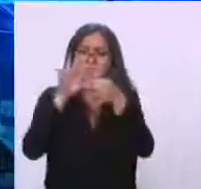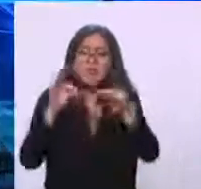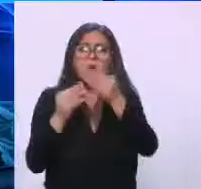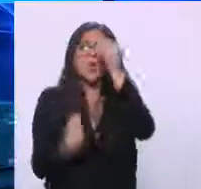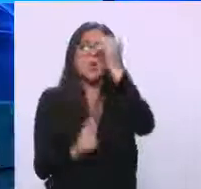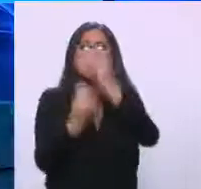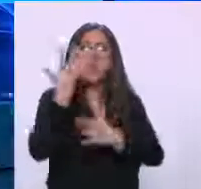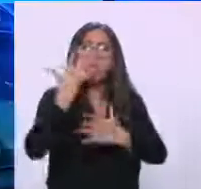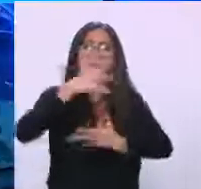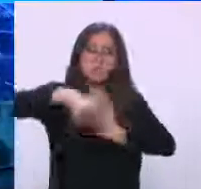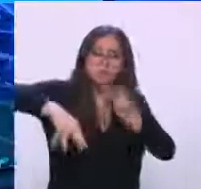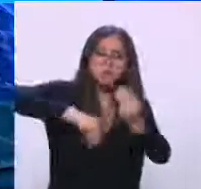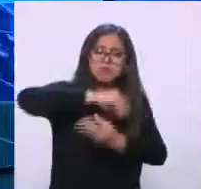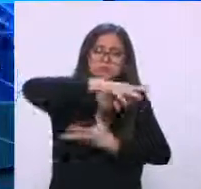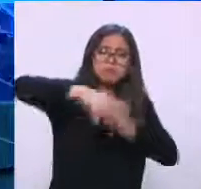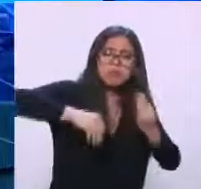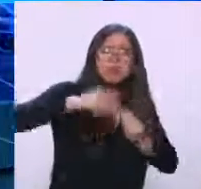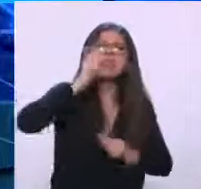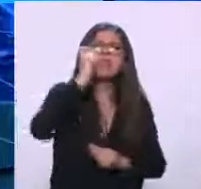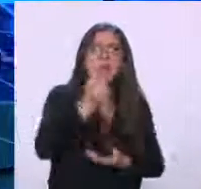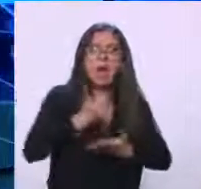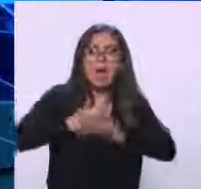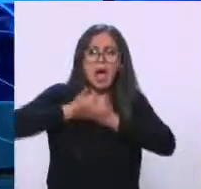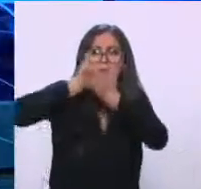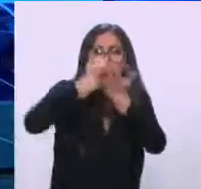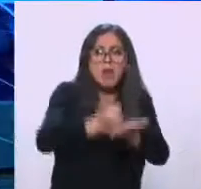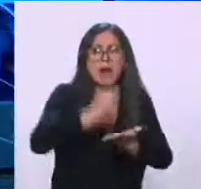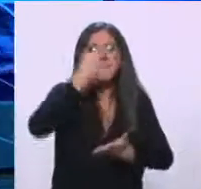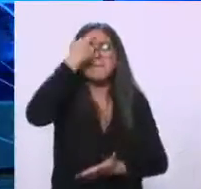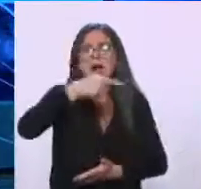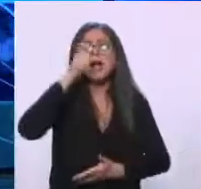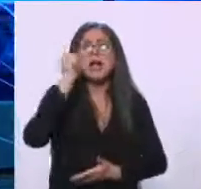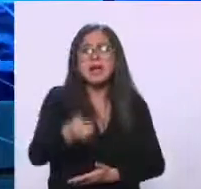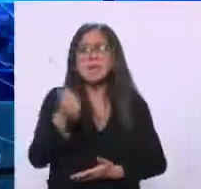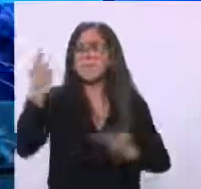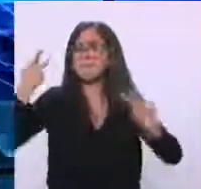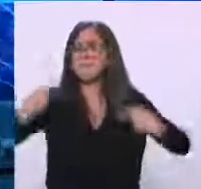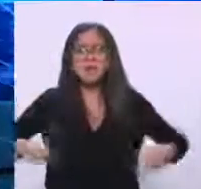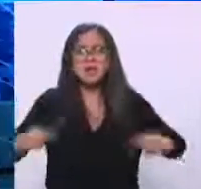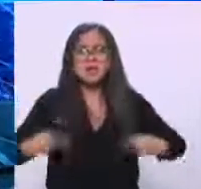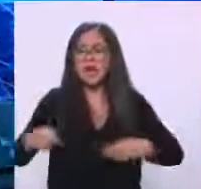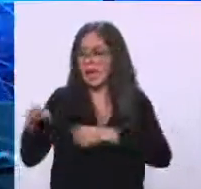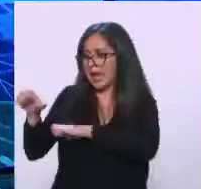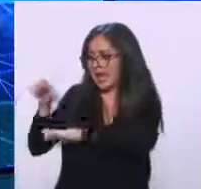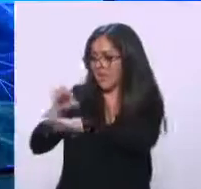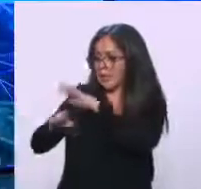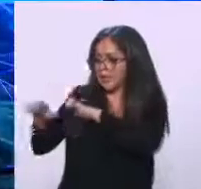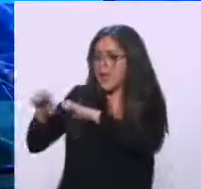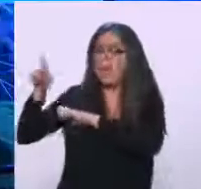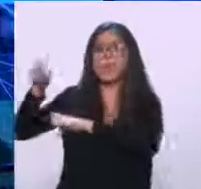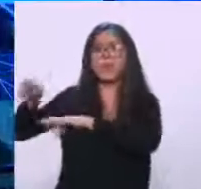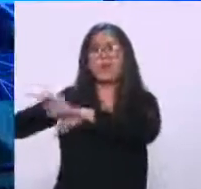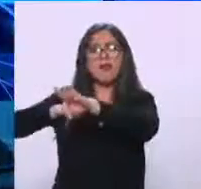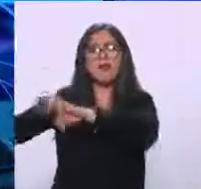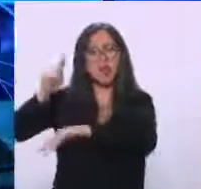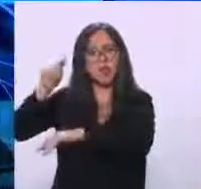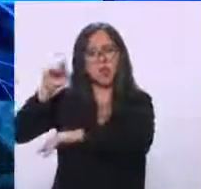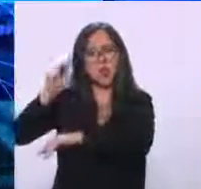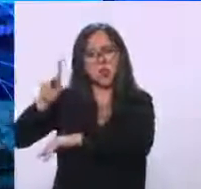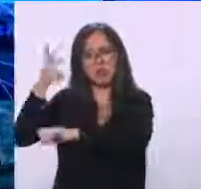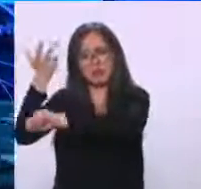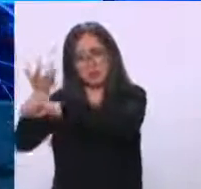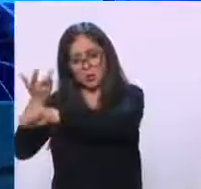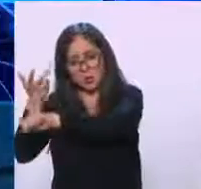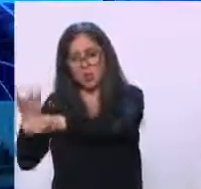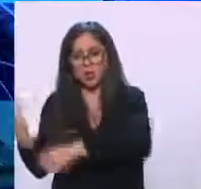que ofrecieron hacer tanto empresarios invitados por el presidente Trump como los invitados del presidente